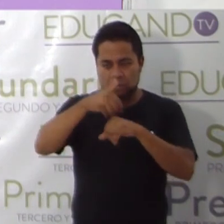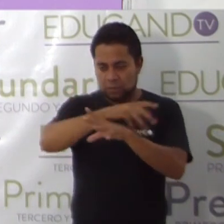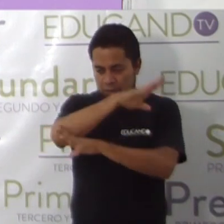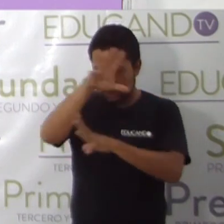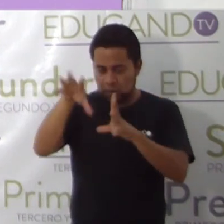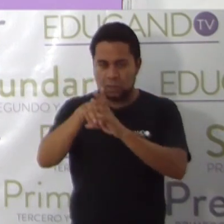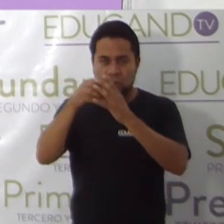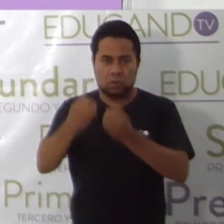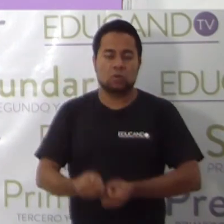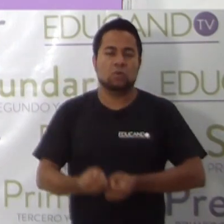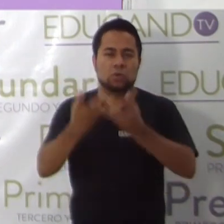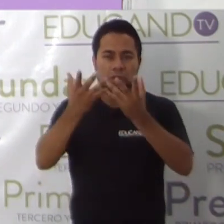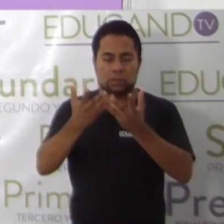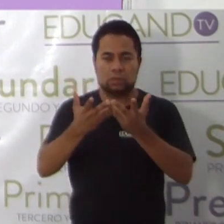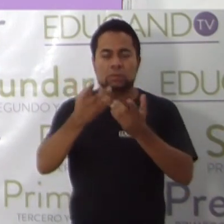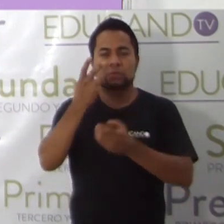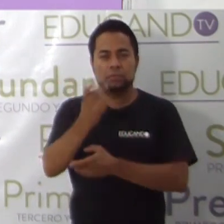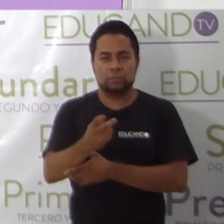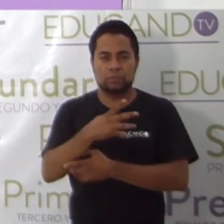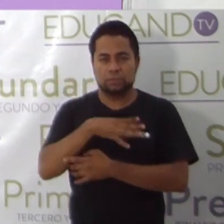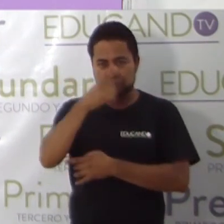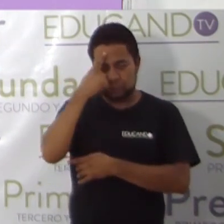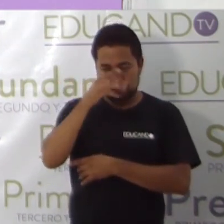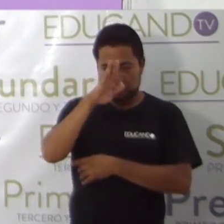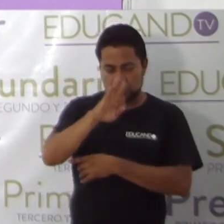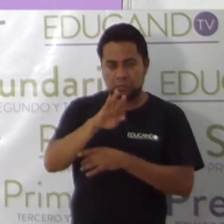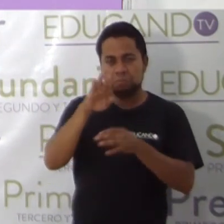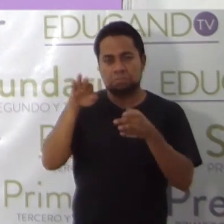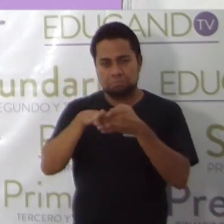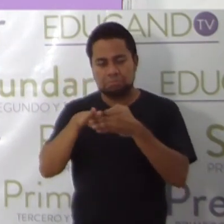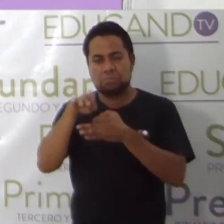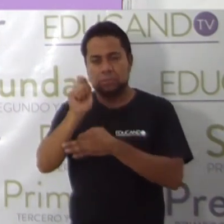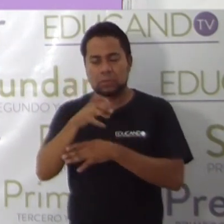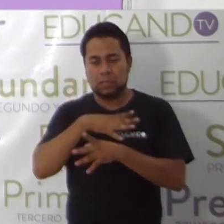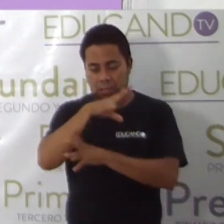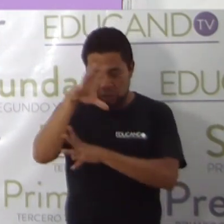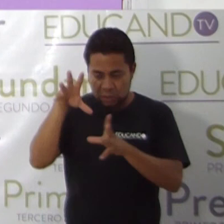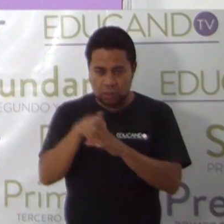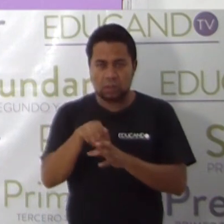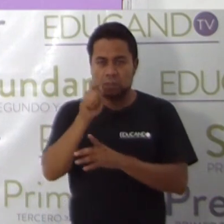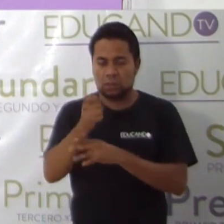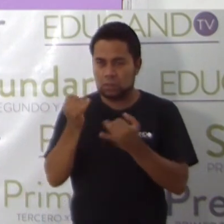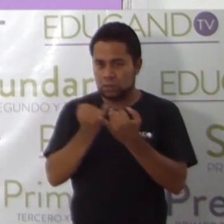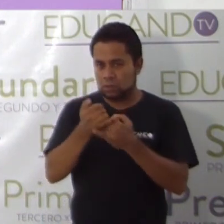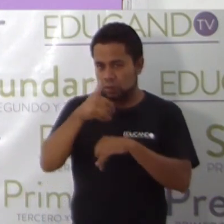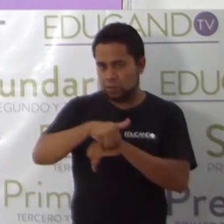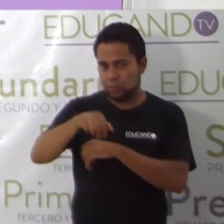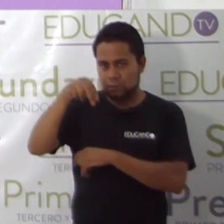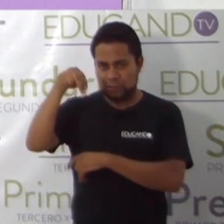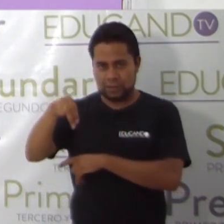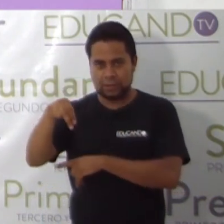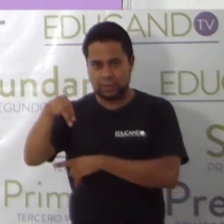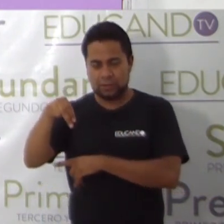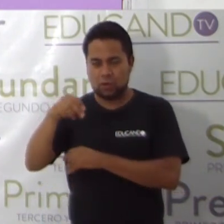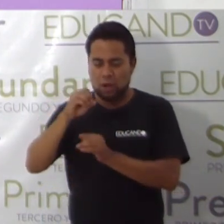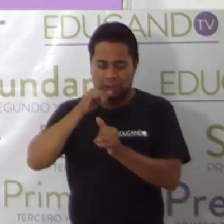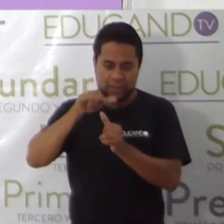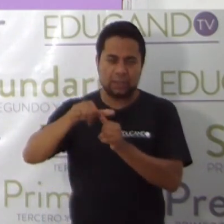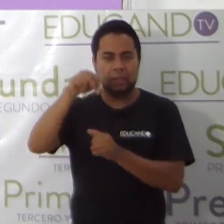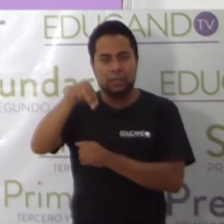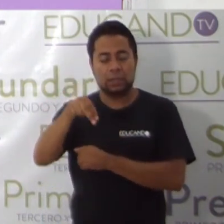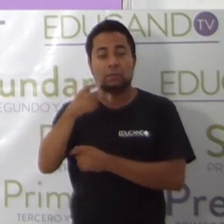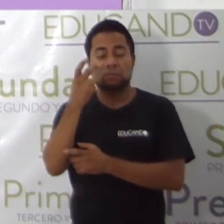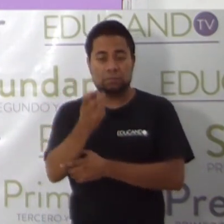de datos? Quedamos en la definición de frecuencia absoluta, que el número total de los datos es N mayúscula, ¿sí? Por lo